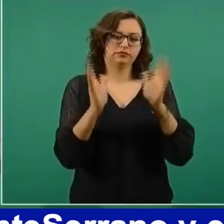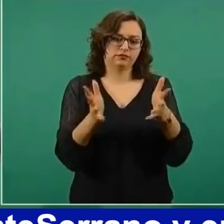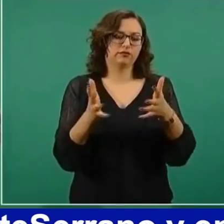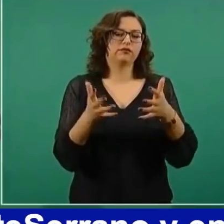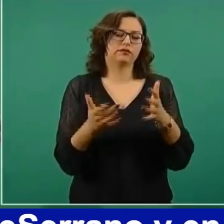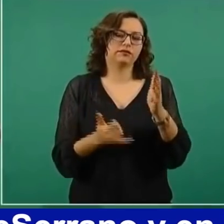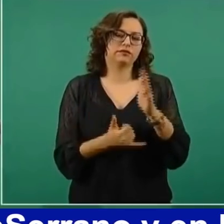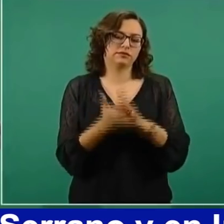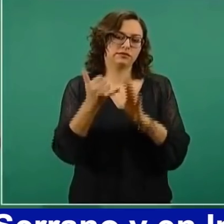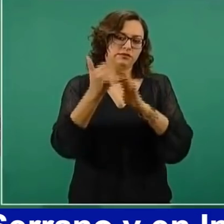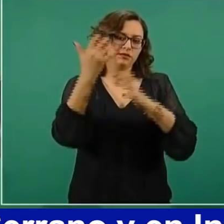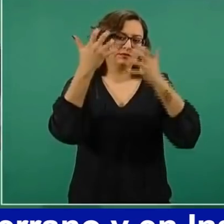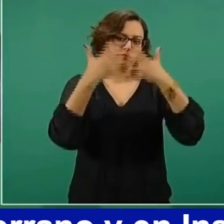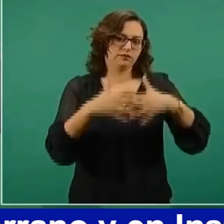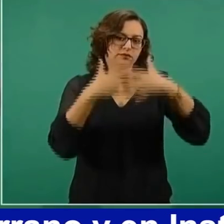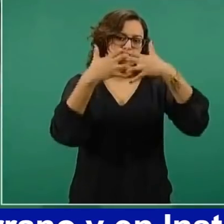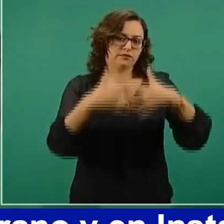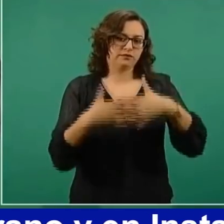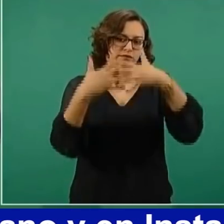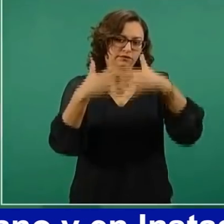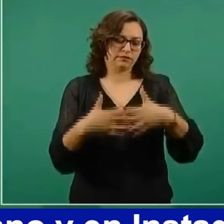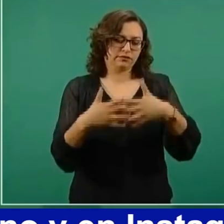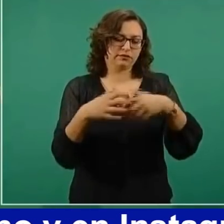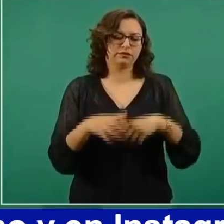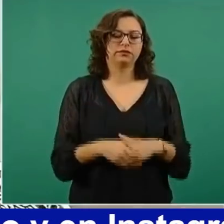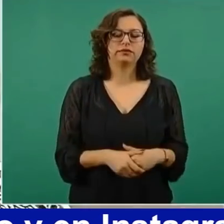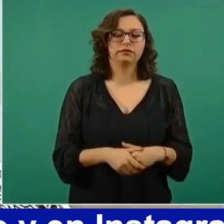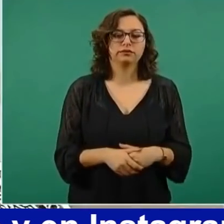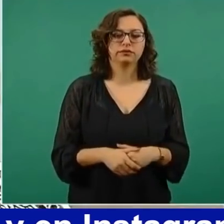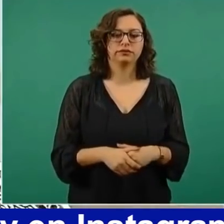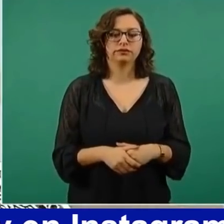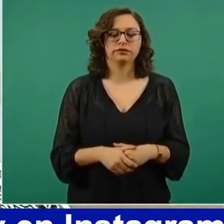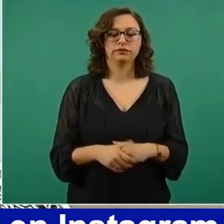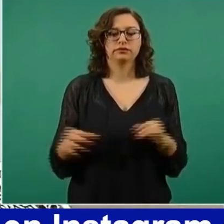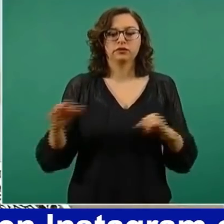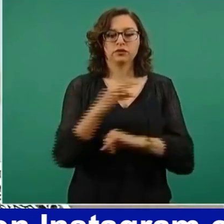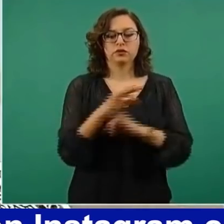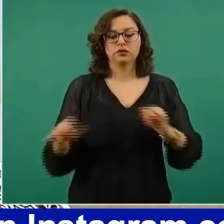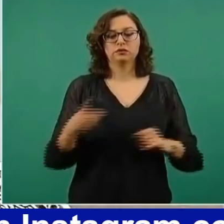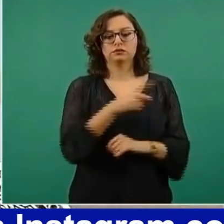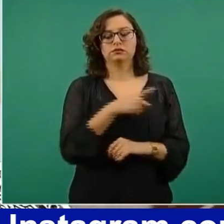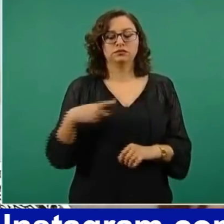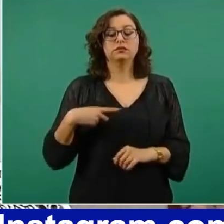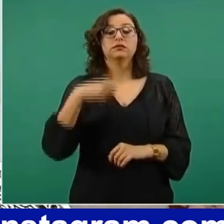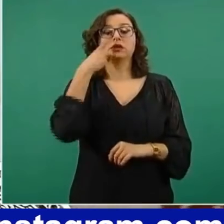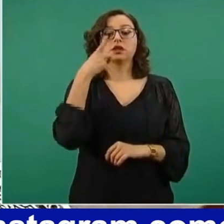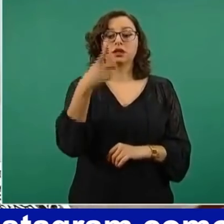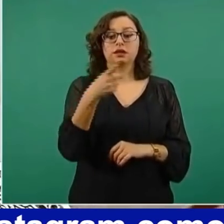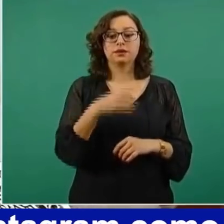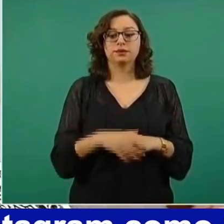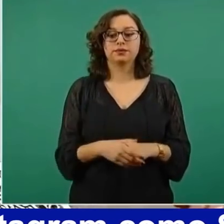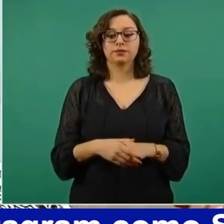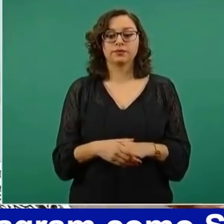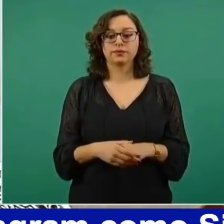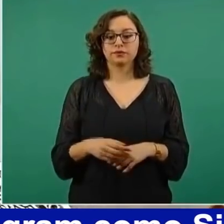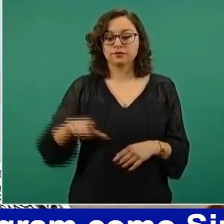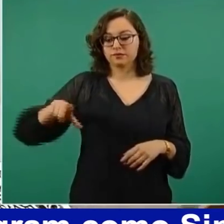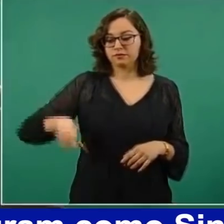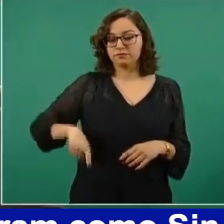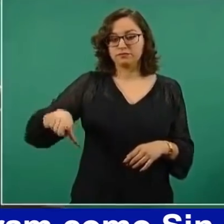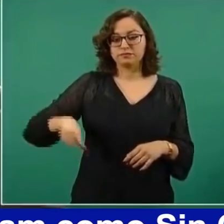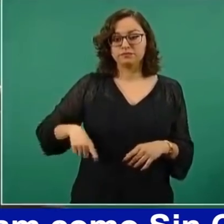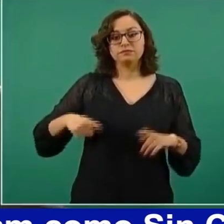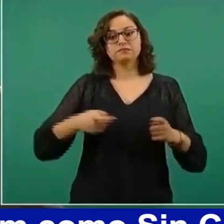ya en muy avanzada fase la planta. Termino diciendo, en este gobierno analizamos con